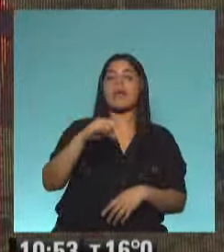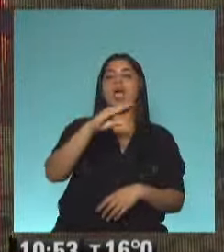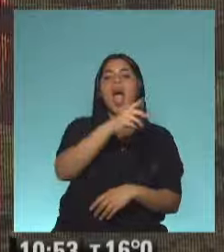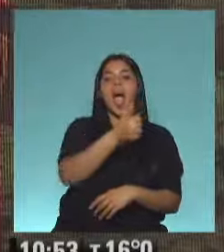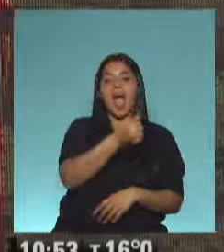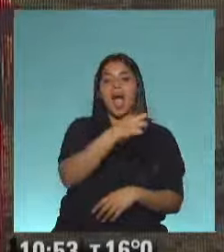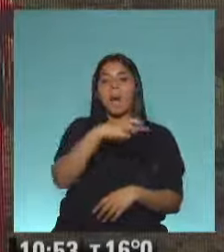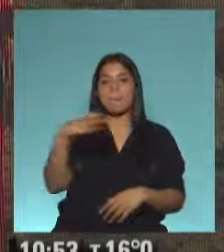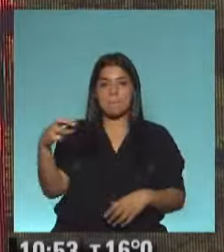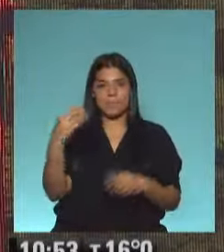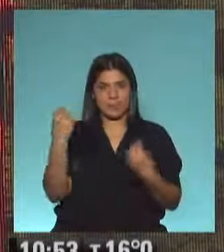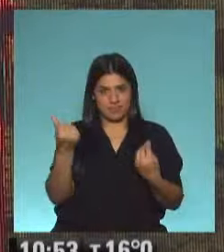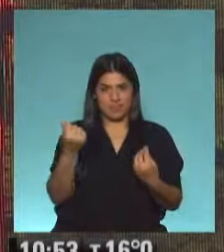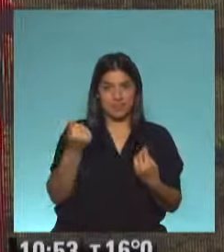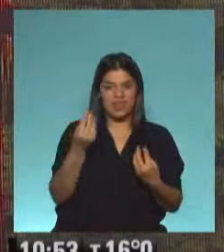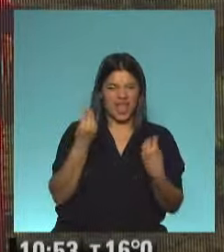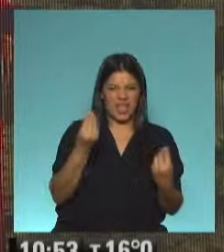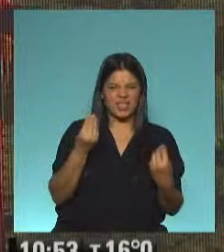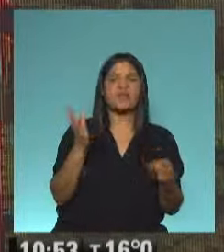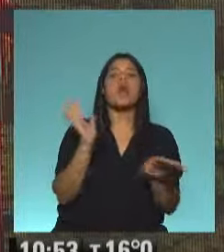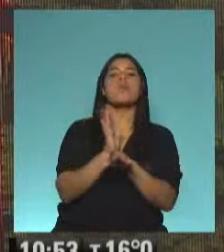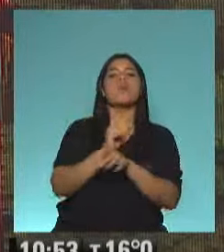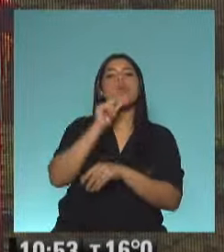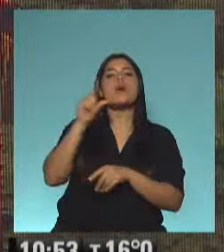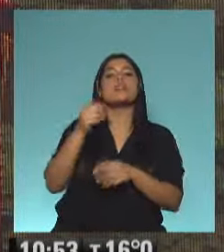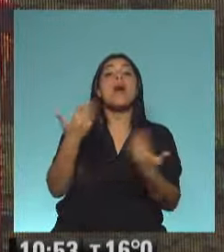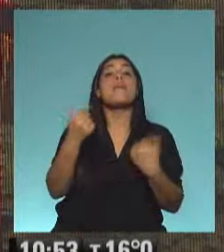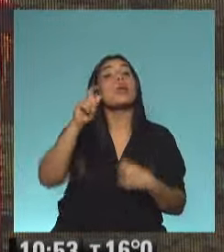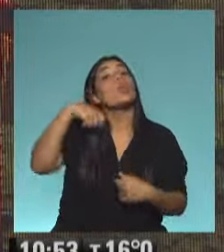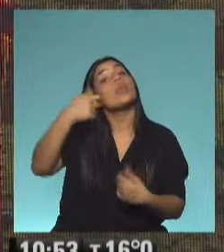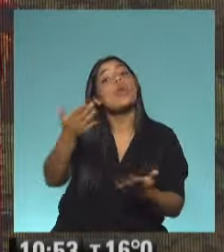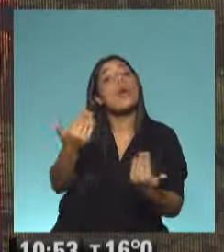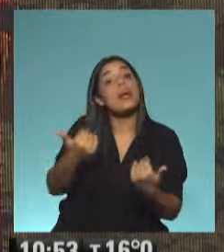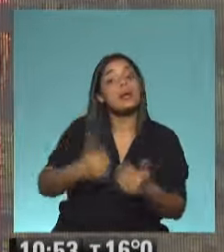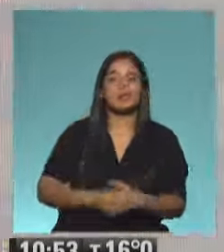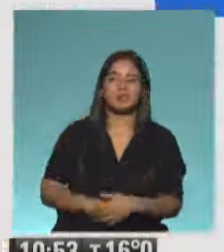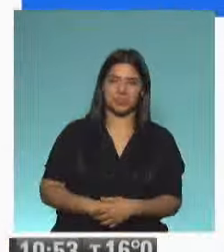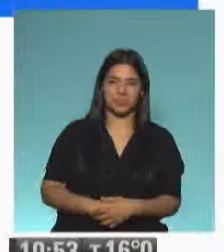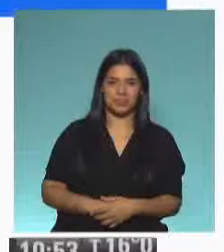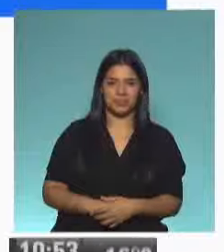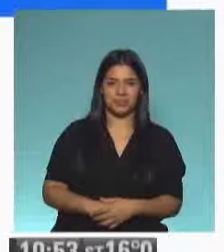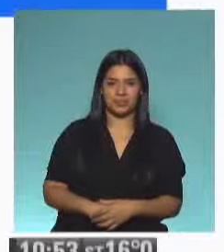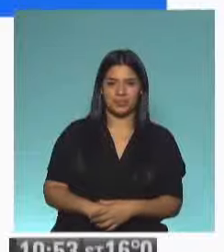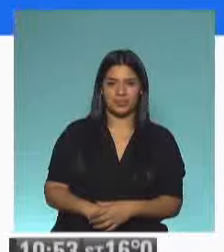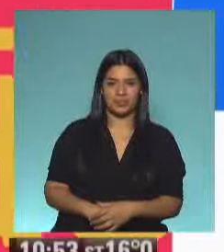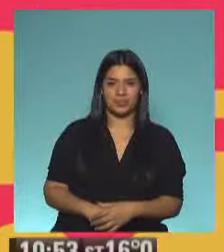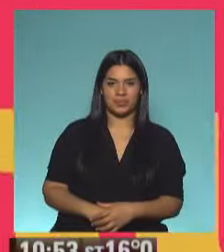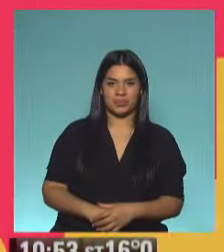bot, es una aplicación, es un WhatsApp. Vemos el video para aprender más sobre este chatbot.